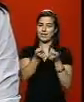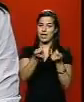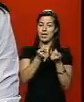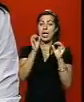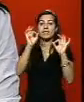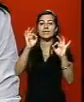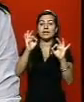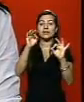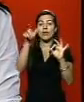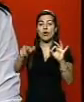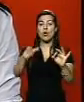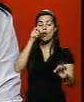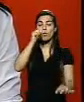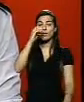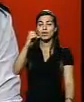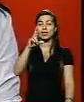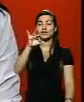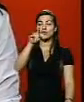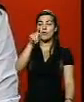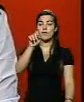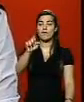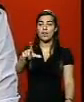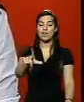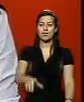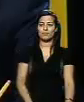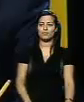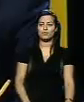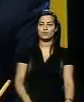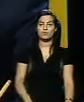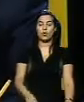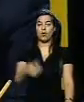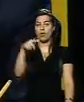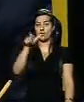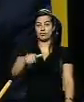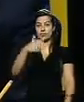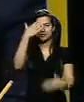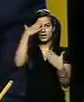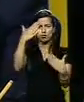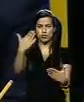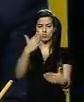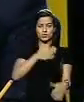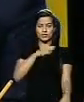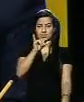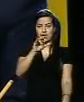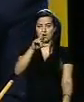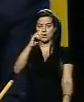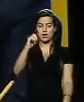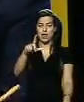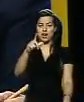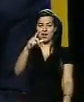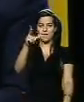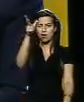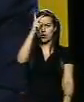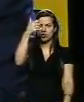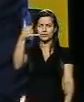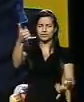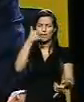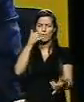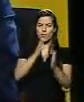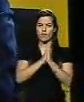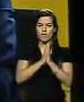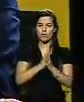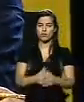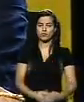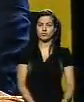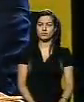en especial al señor Cristóbal. Pueblo, saludos, camarada. Desde Yaracal, Falcón. Llamar a este número, Aristóbulo.